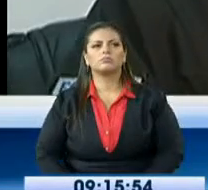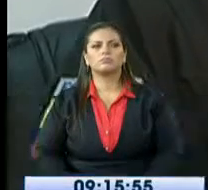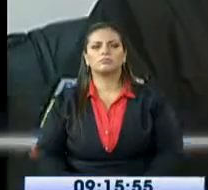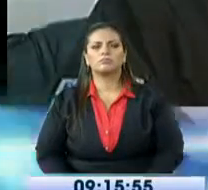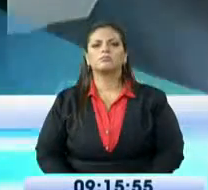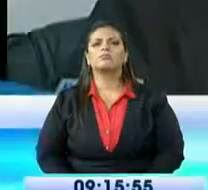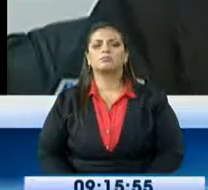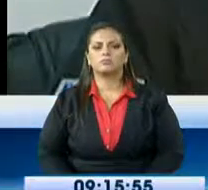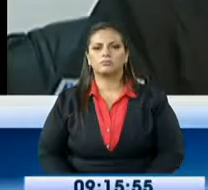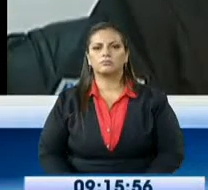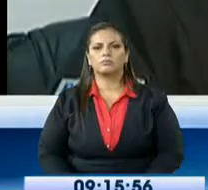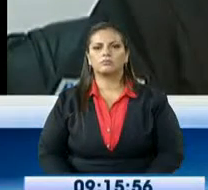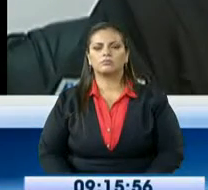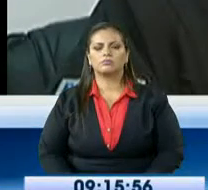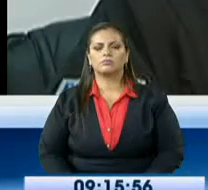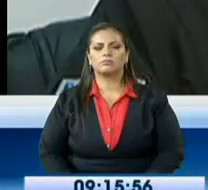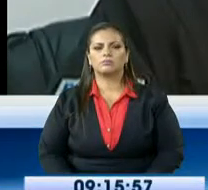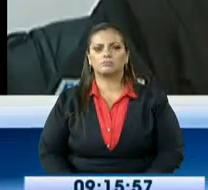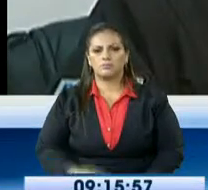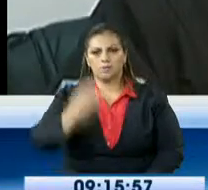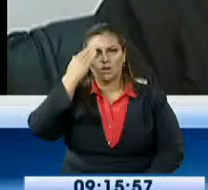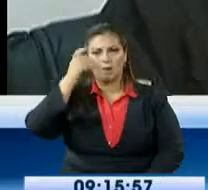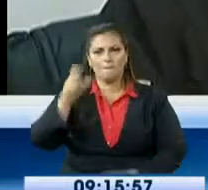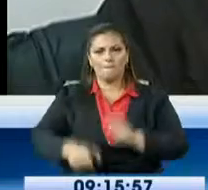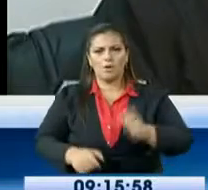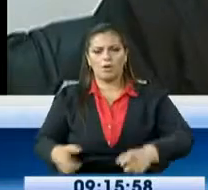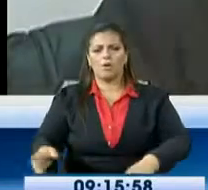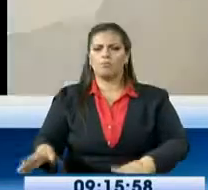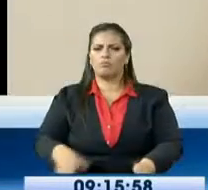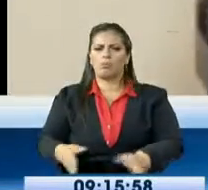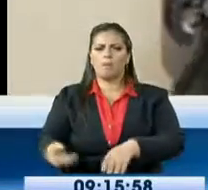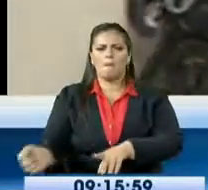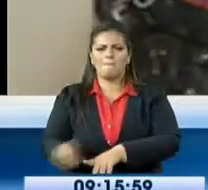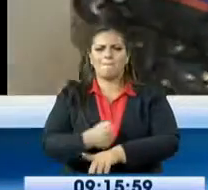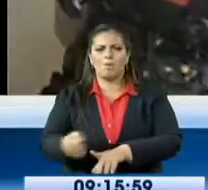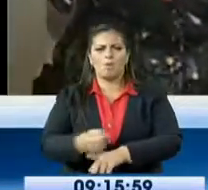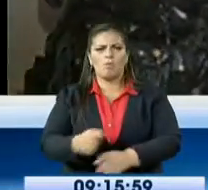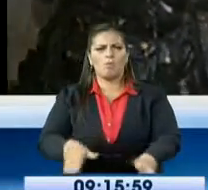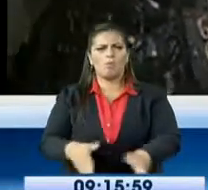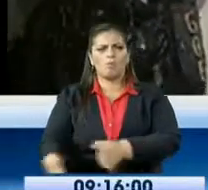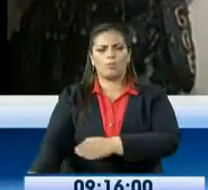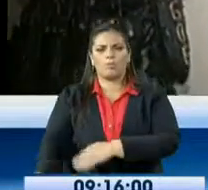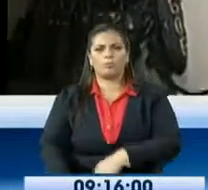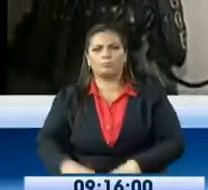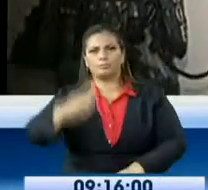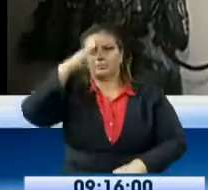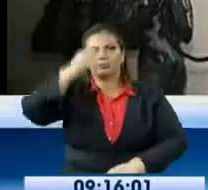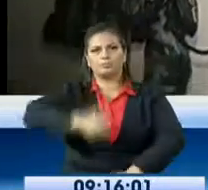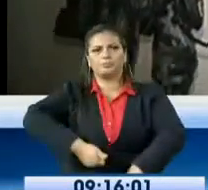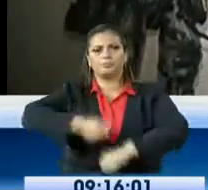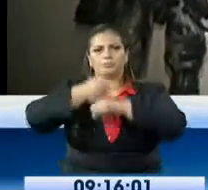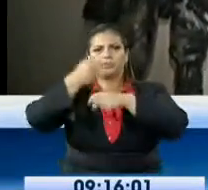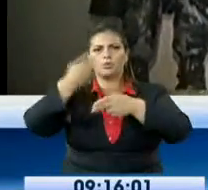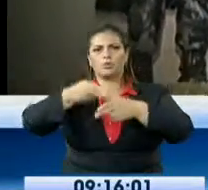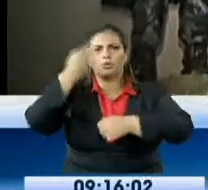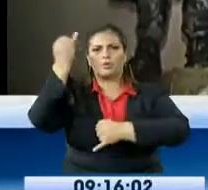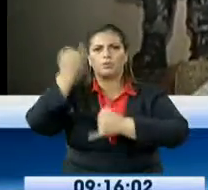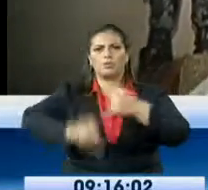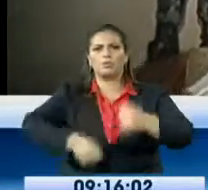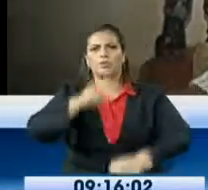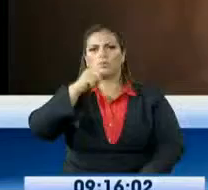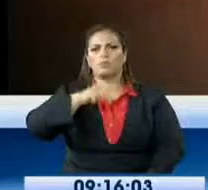dado pues las muertes violentas con la modalidad de sicariato. El teniente Jason Zurita asegura que aquella disminución en